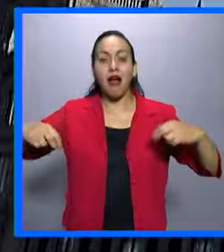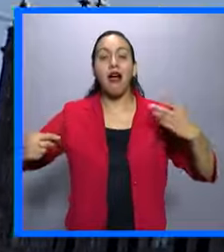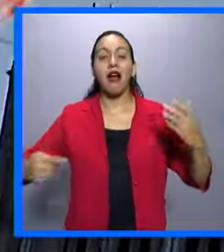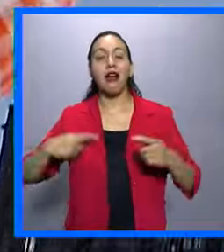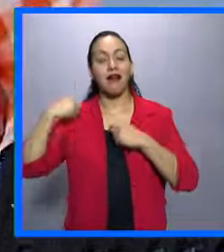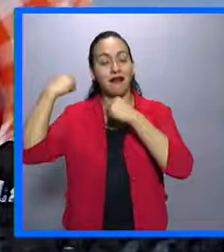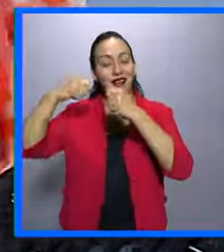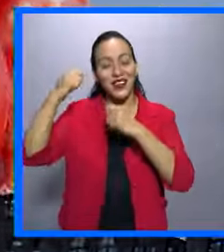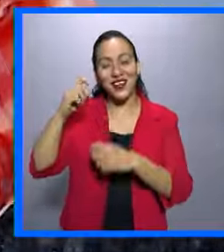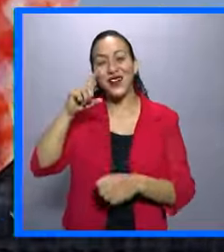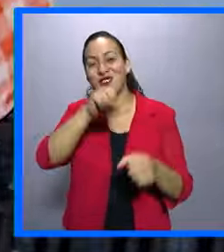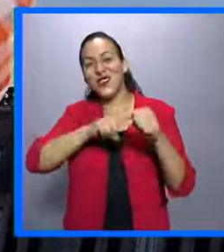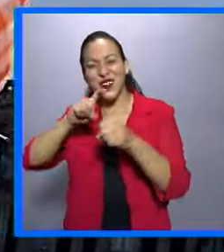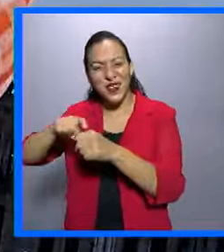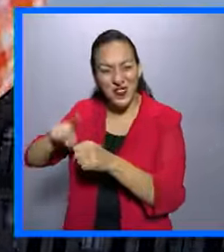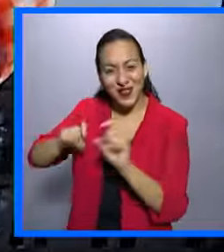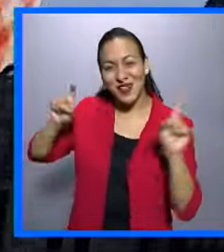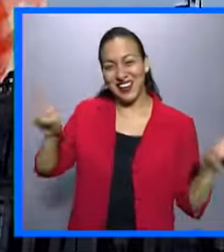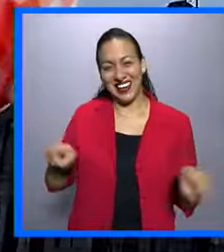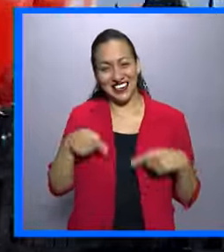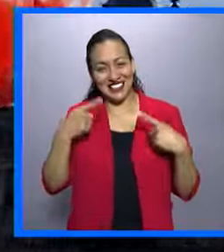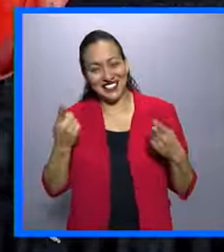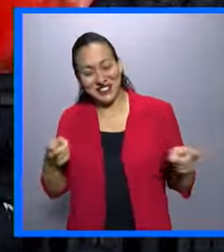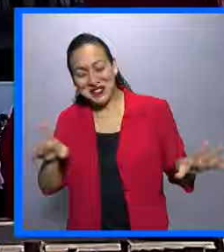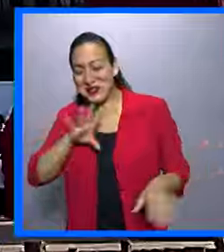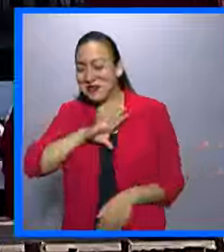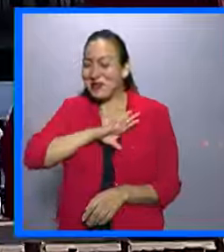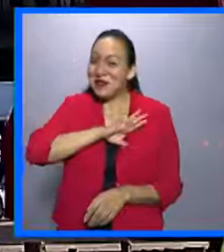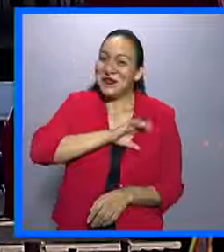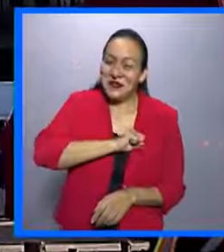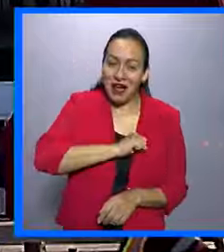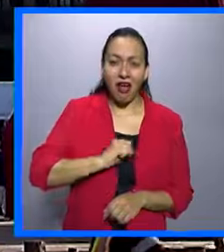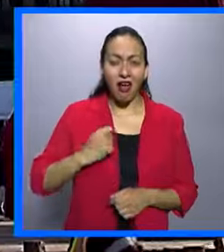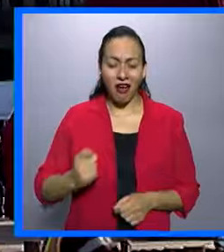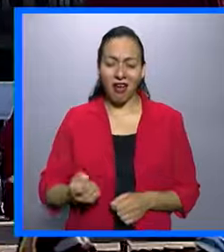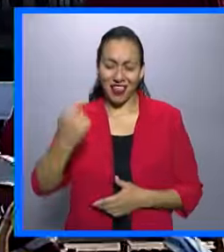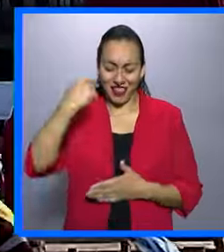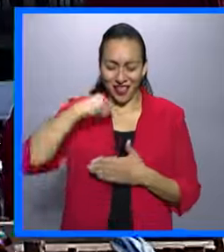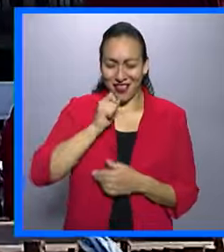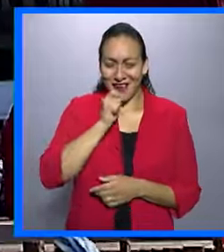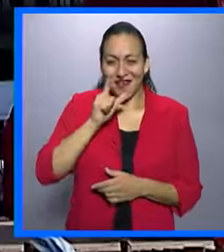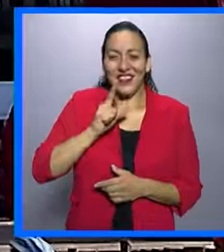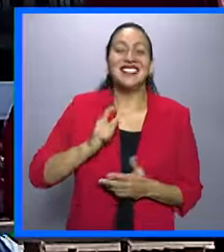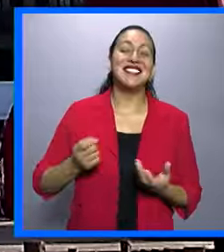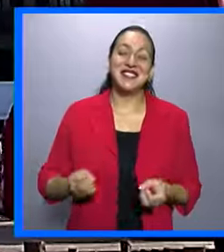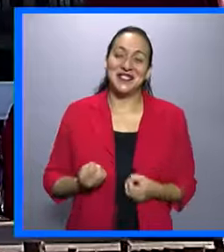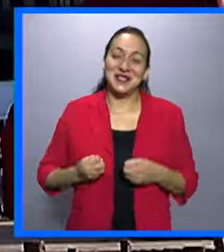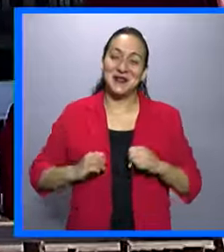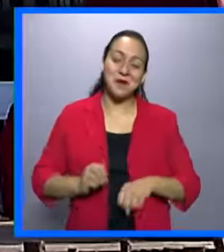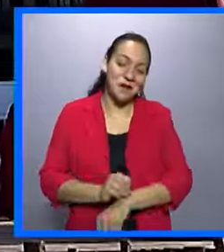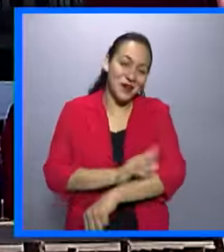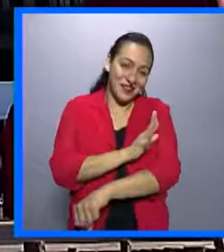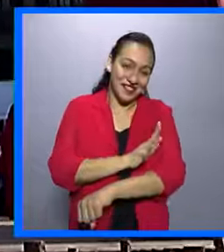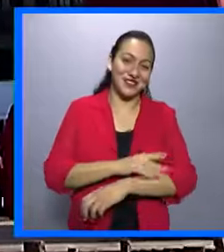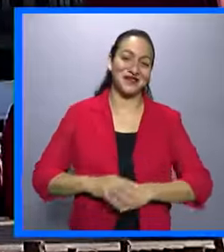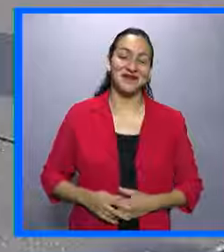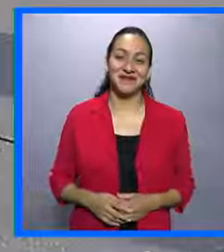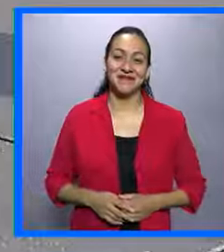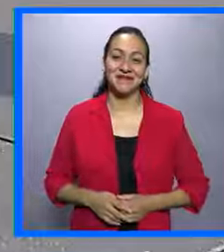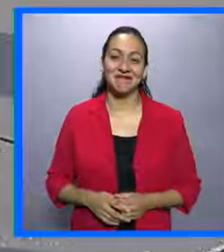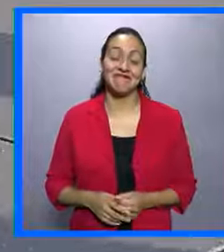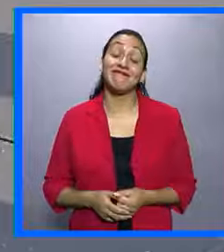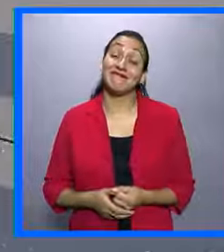nuestros colores, de nuestra música, que emociona el alma y que nos llena de orgullo ante el resto del mundo. Sí,